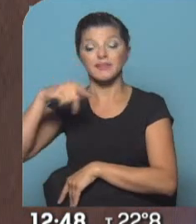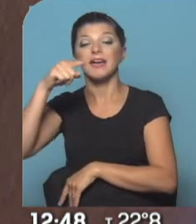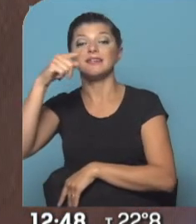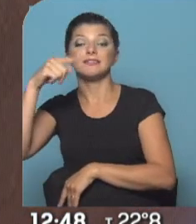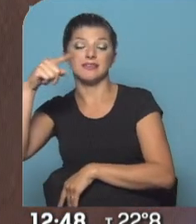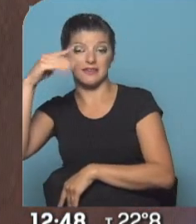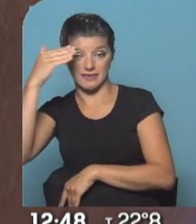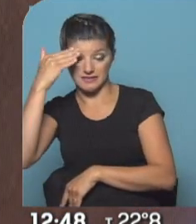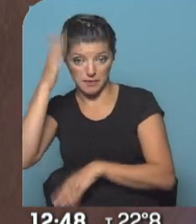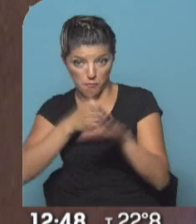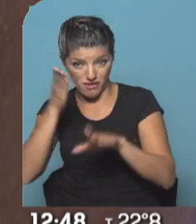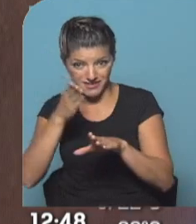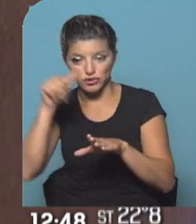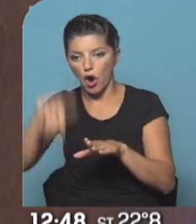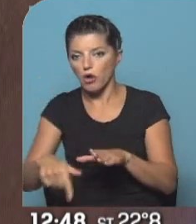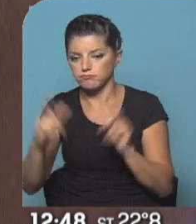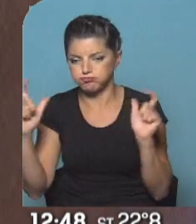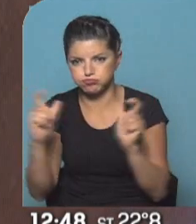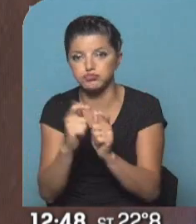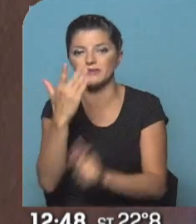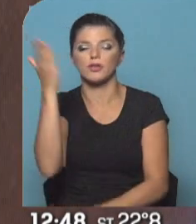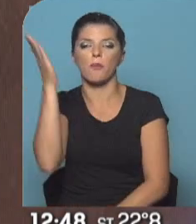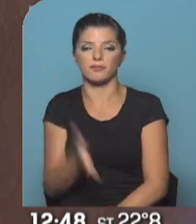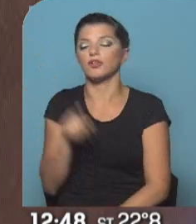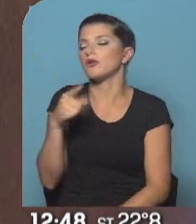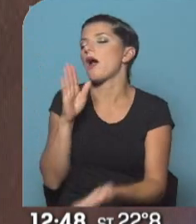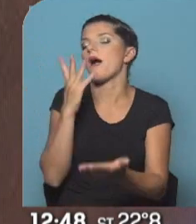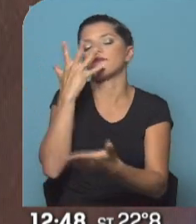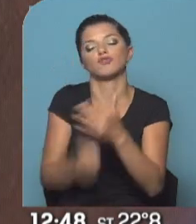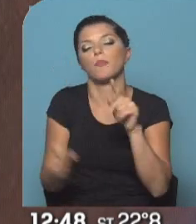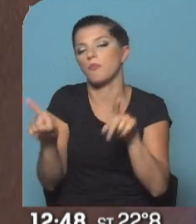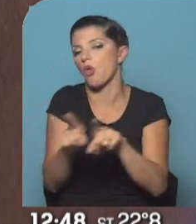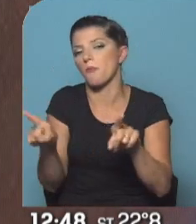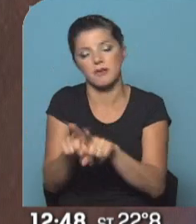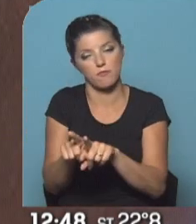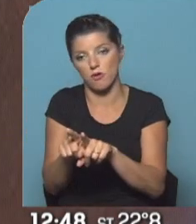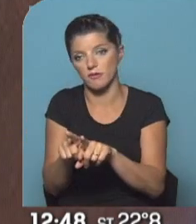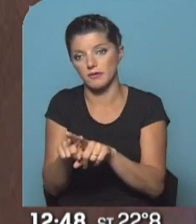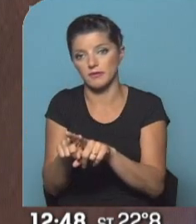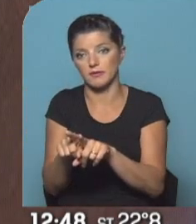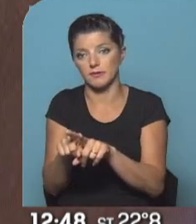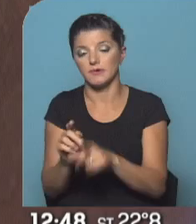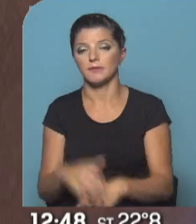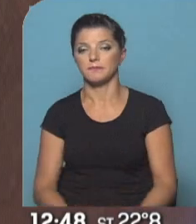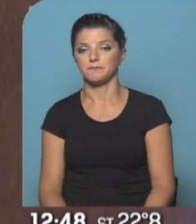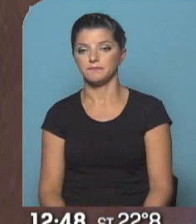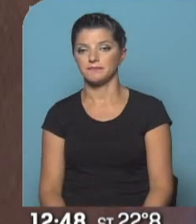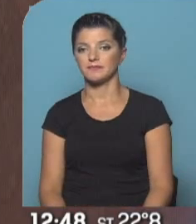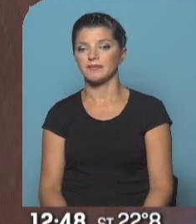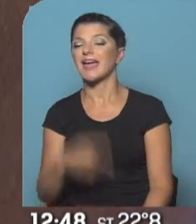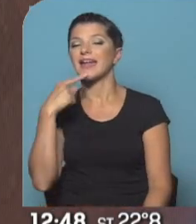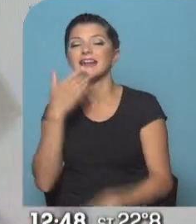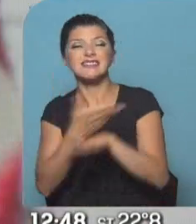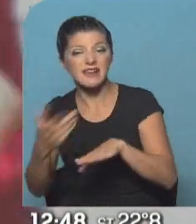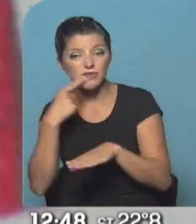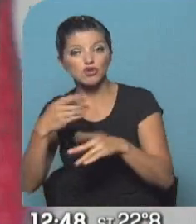de voto, y en la segunda vuelta pecó por lo mismo, por lo que la izquierda podría pecar en esta. Es decir tarde que iba a